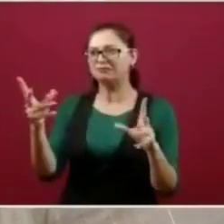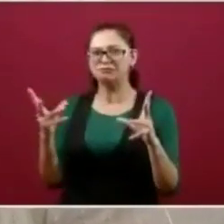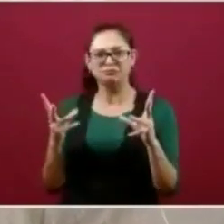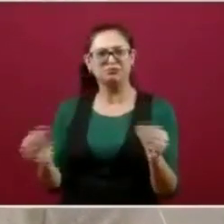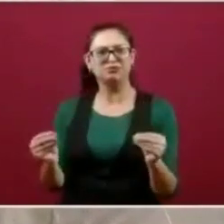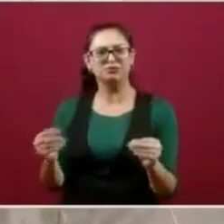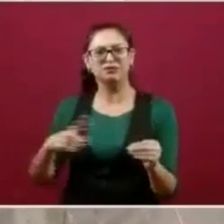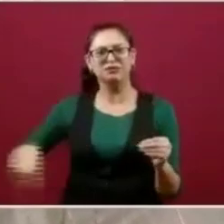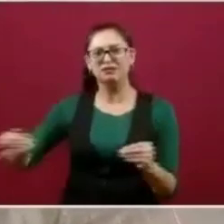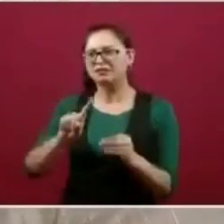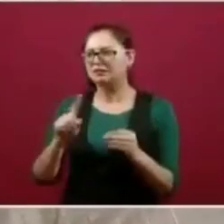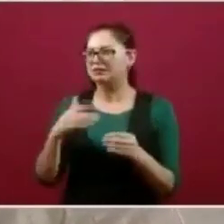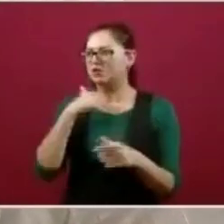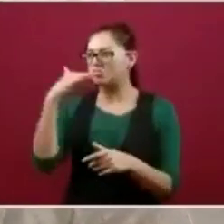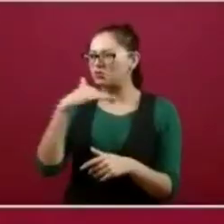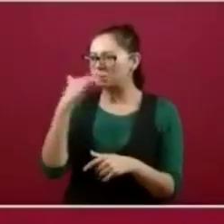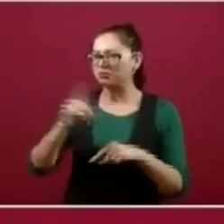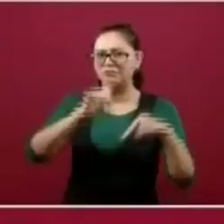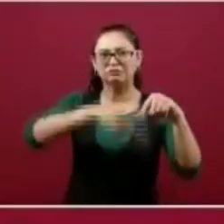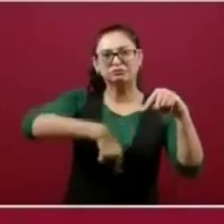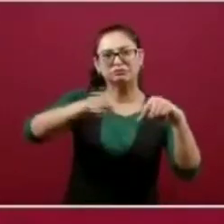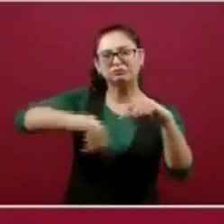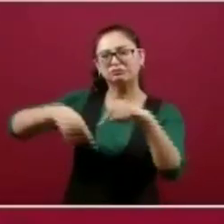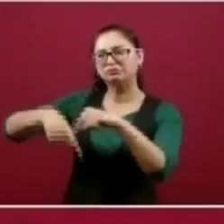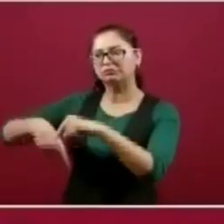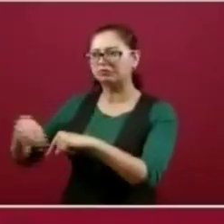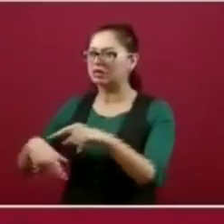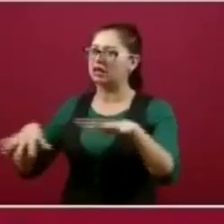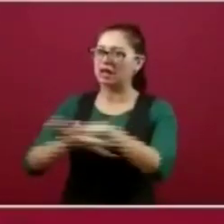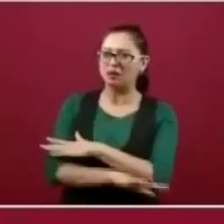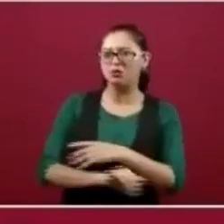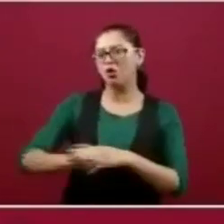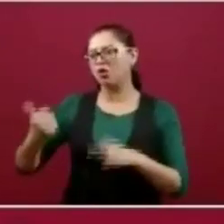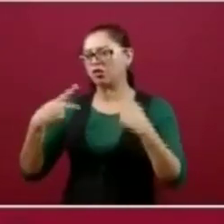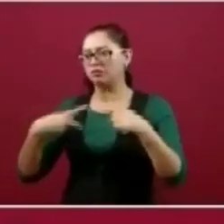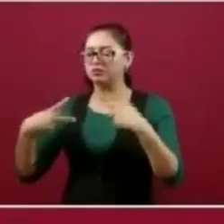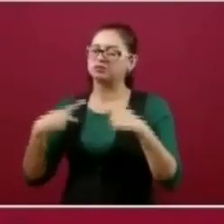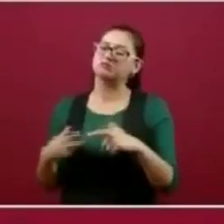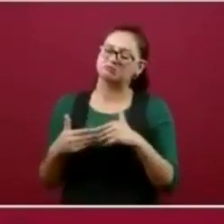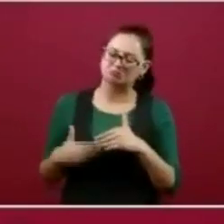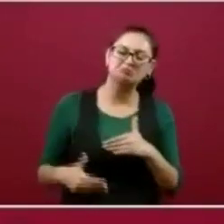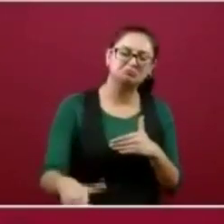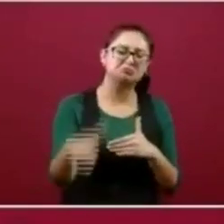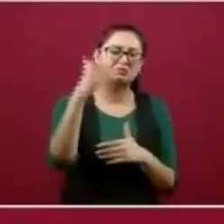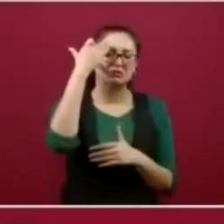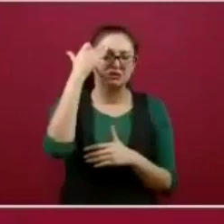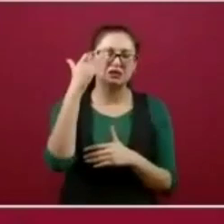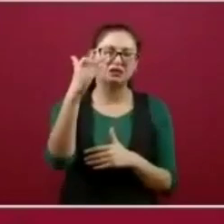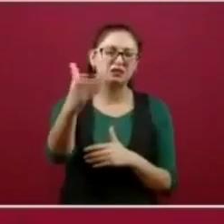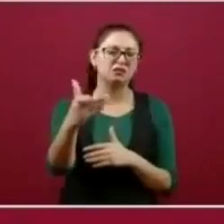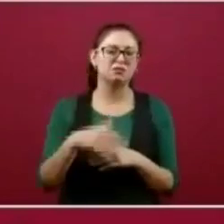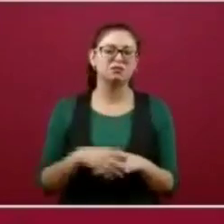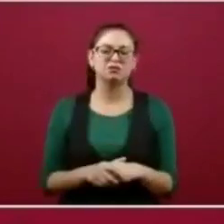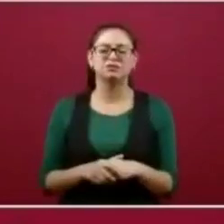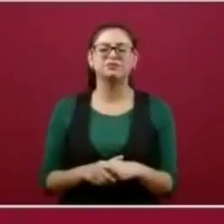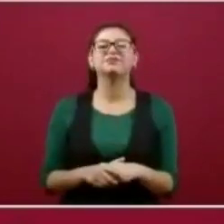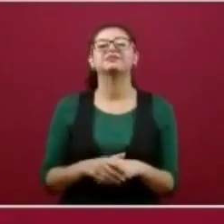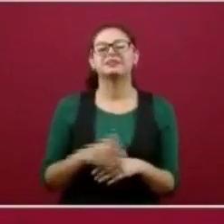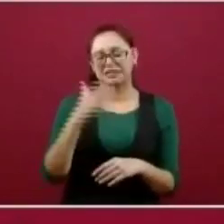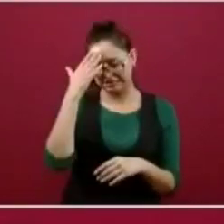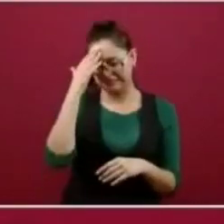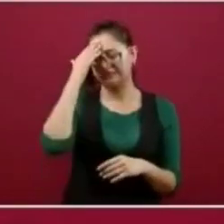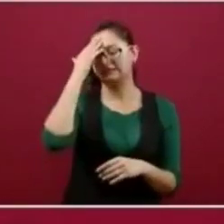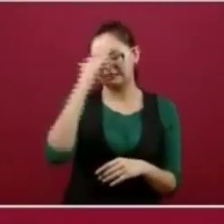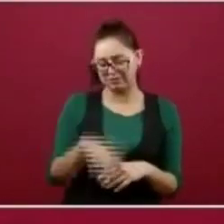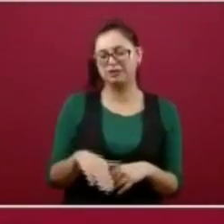personal que estamos renovando, que todavía vamos a tardar un poquito más de tiempo. Tenemos conocimiento de esta